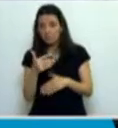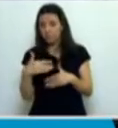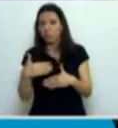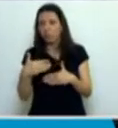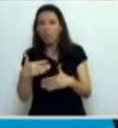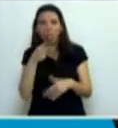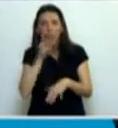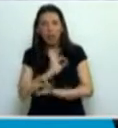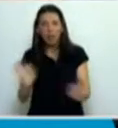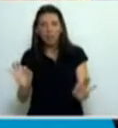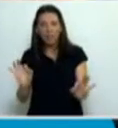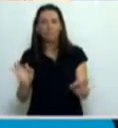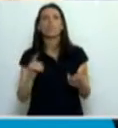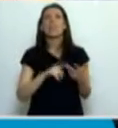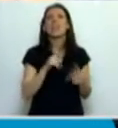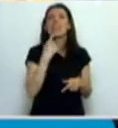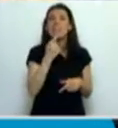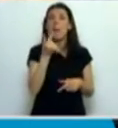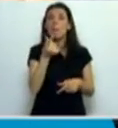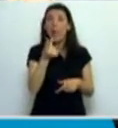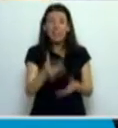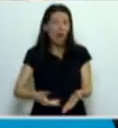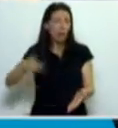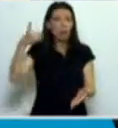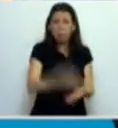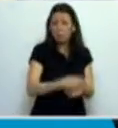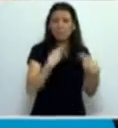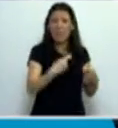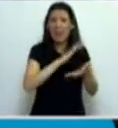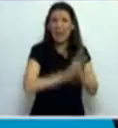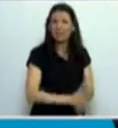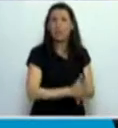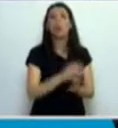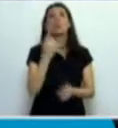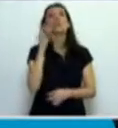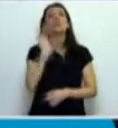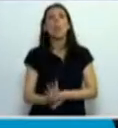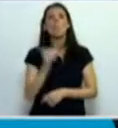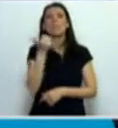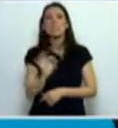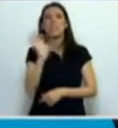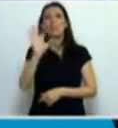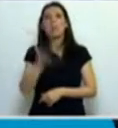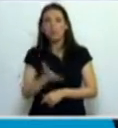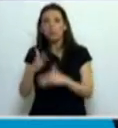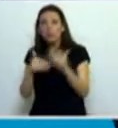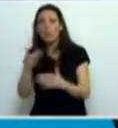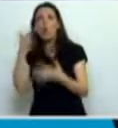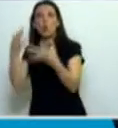físico. Se ejecutó todo el presupuesto previsto, se ejecutaron solo el 60% de las